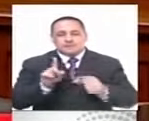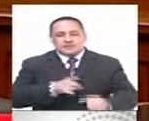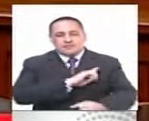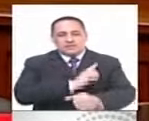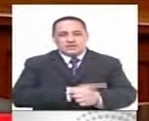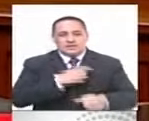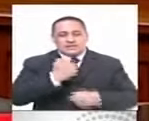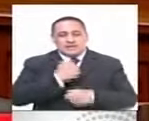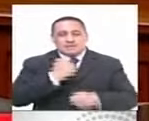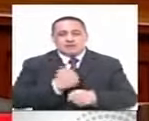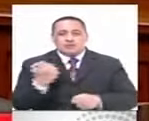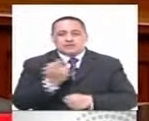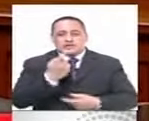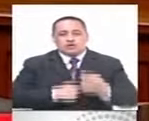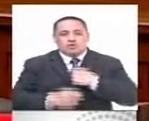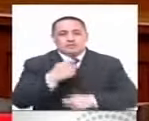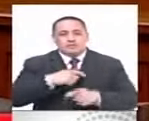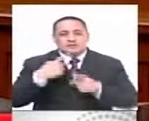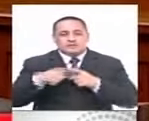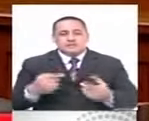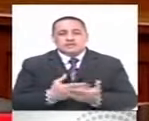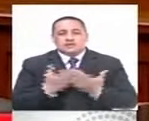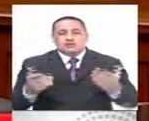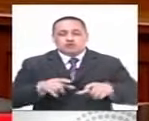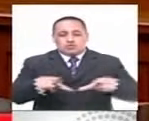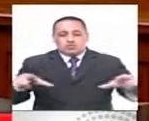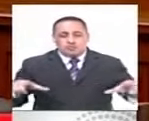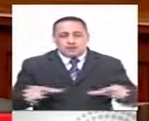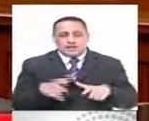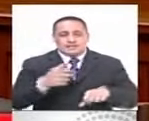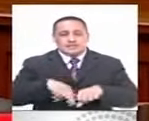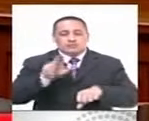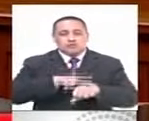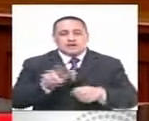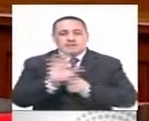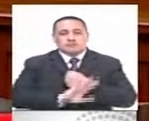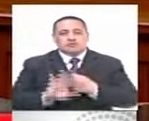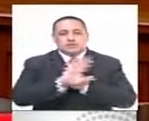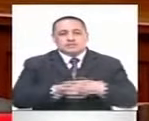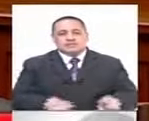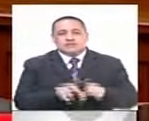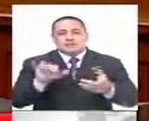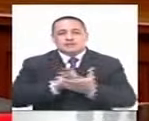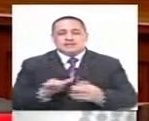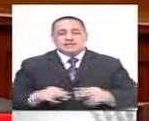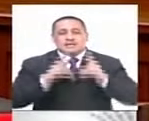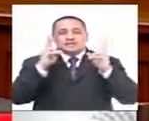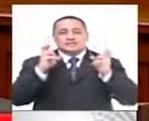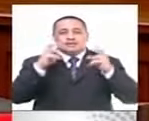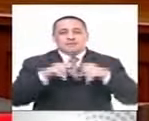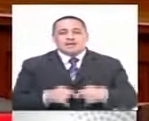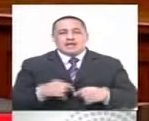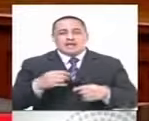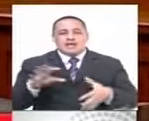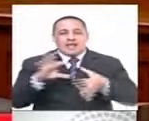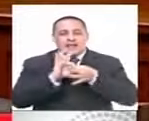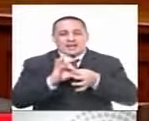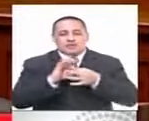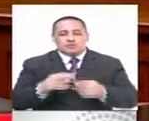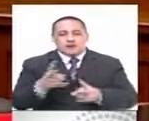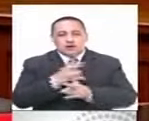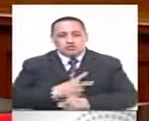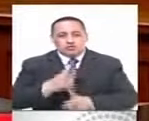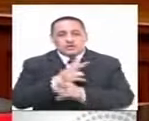la articulación comercial de productos de áreas naturales protegidas a través de la marca Aliados para la